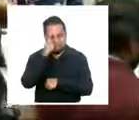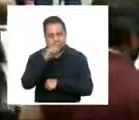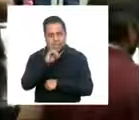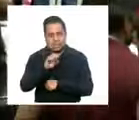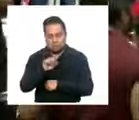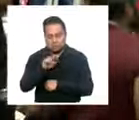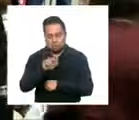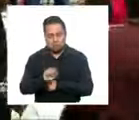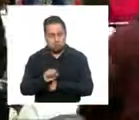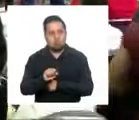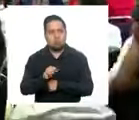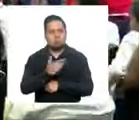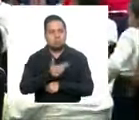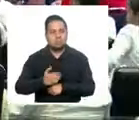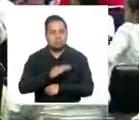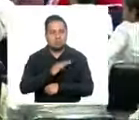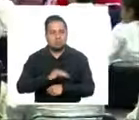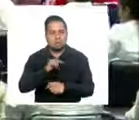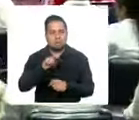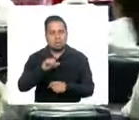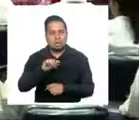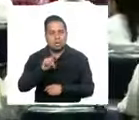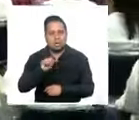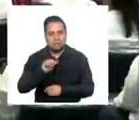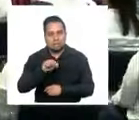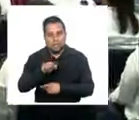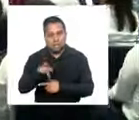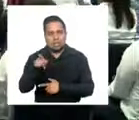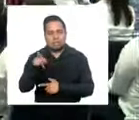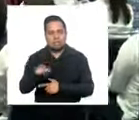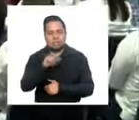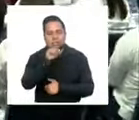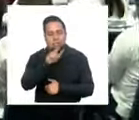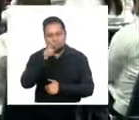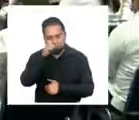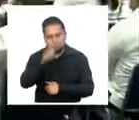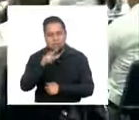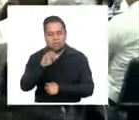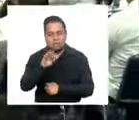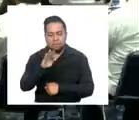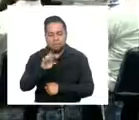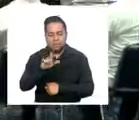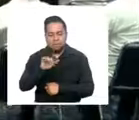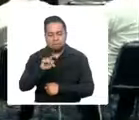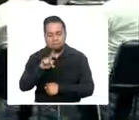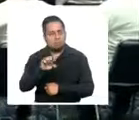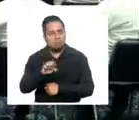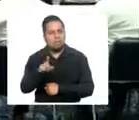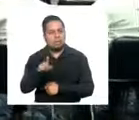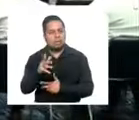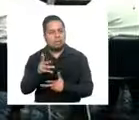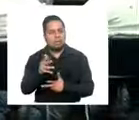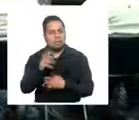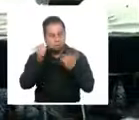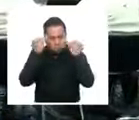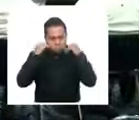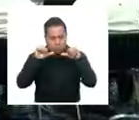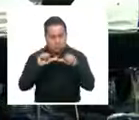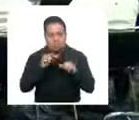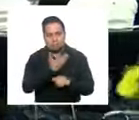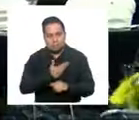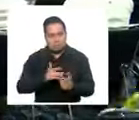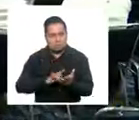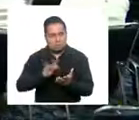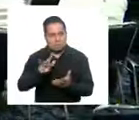Jesús Ortega, presidente municipal de Acatlán de Pérez Figueroa, a Felipe Juárez de Juquila, presidente,